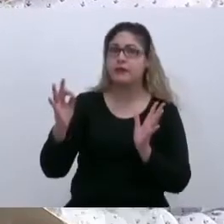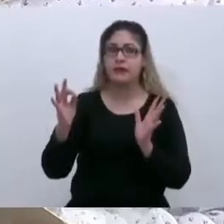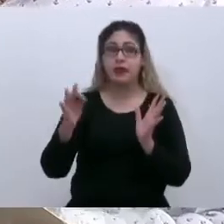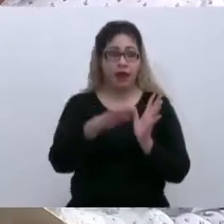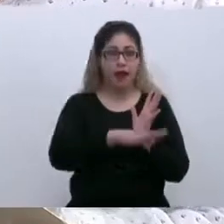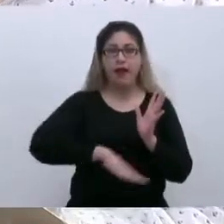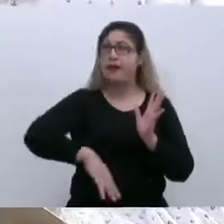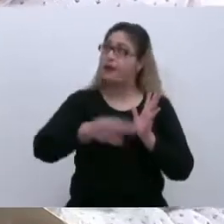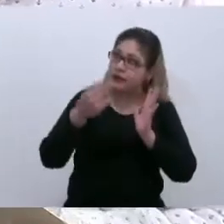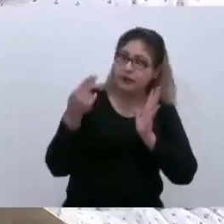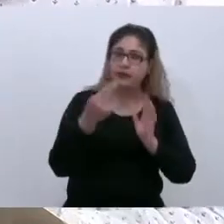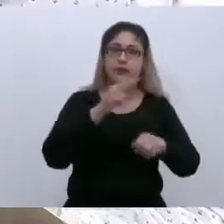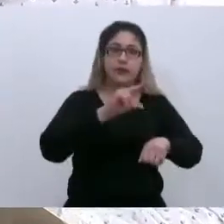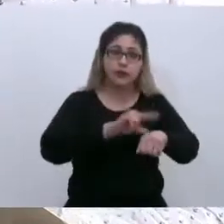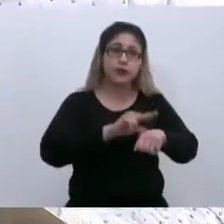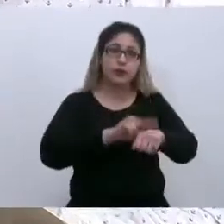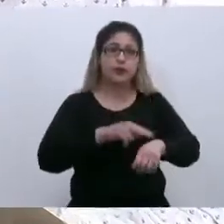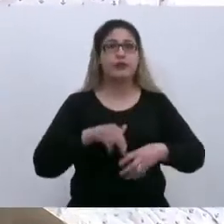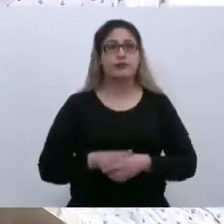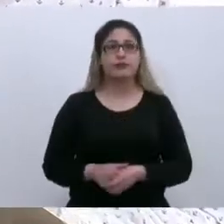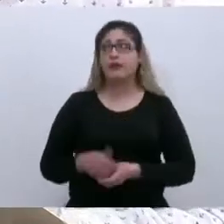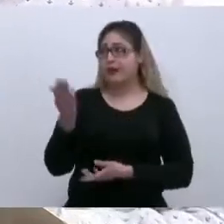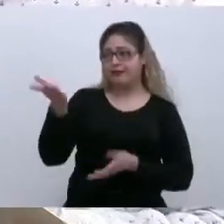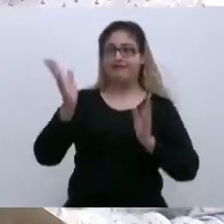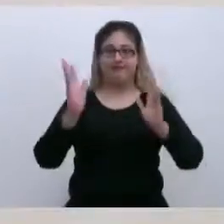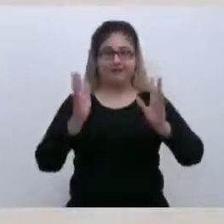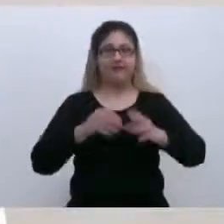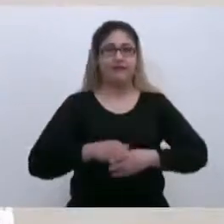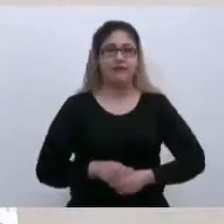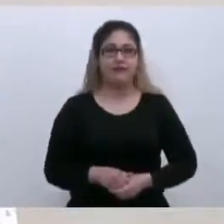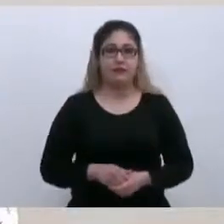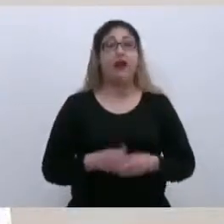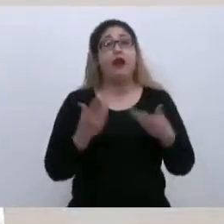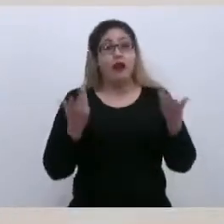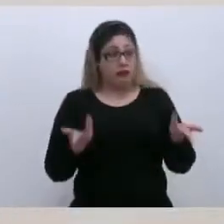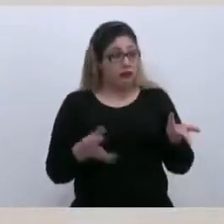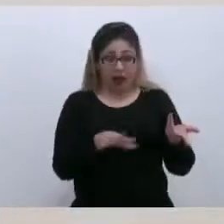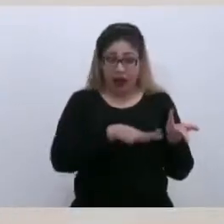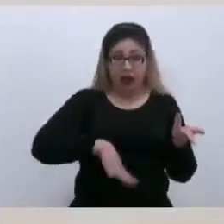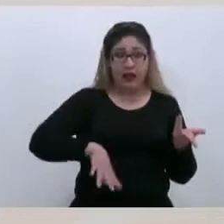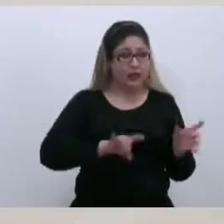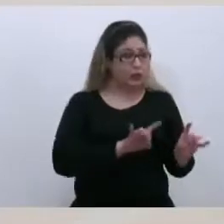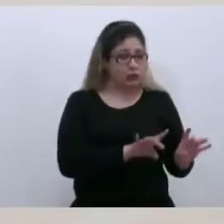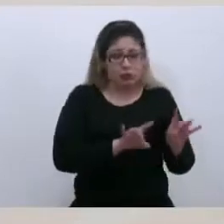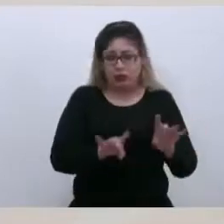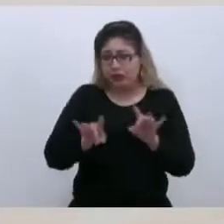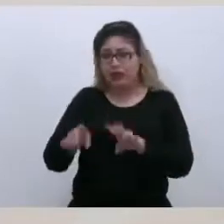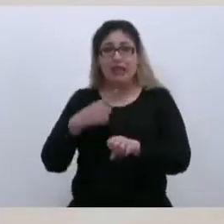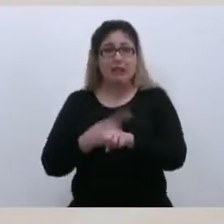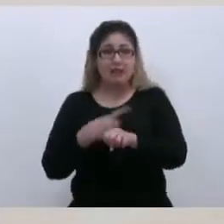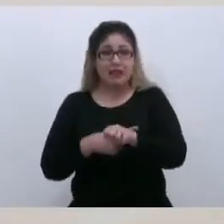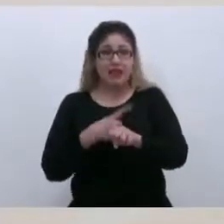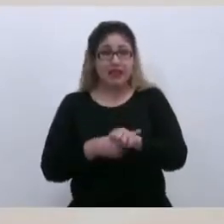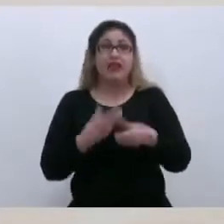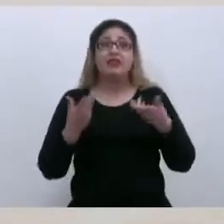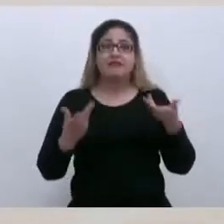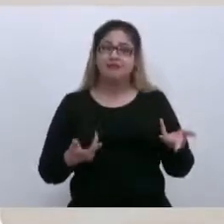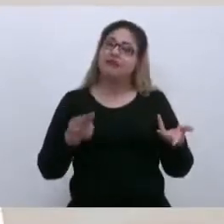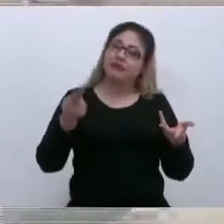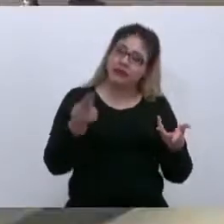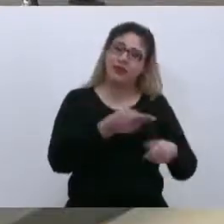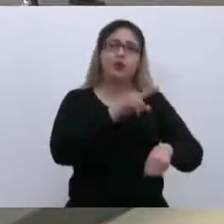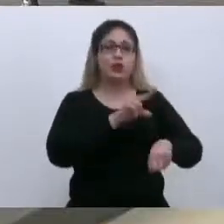medio de esta pandemia, los hechos son los que cuentan. Y aquí ahora, para toda la